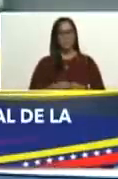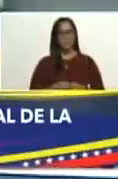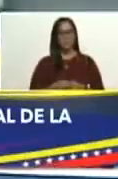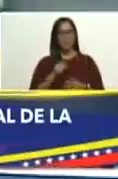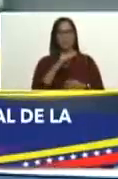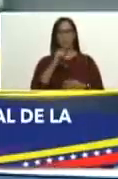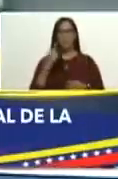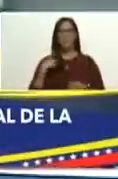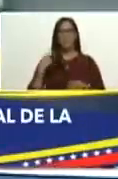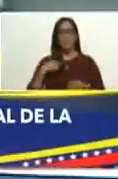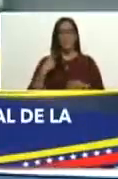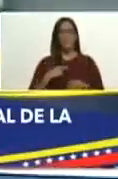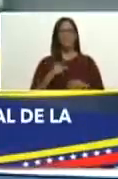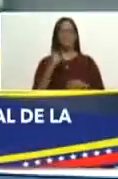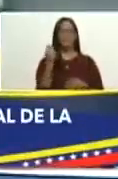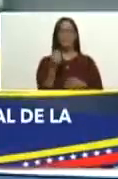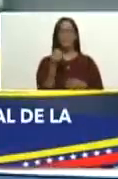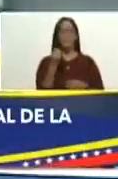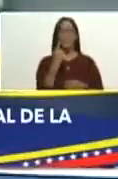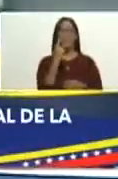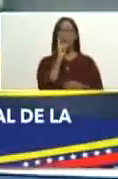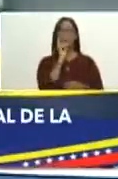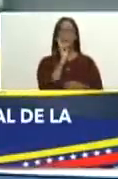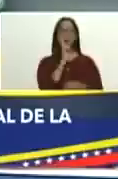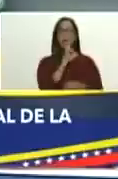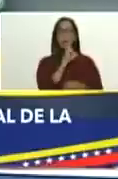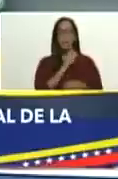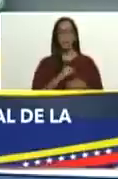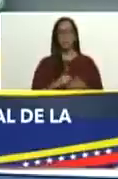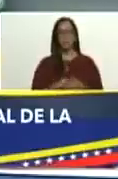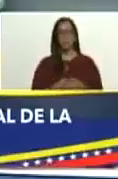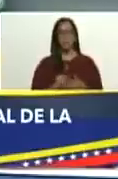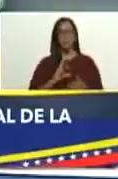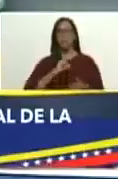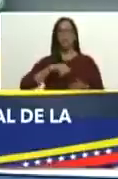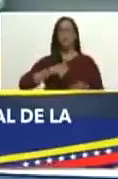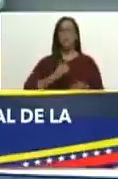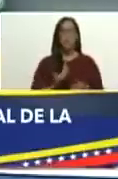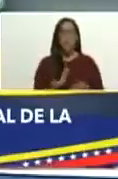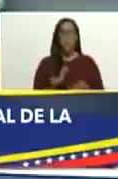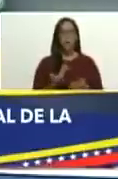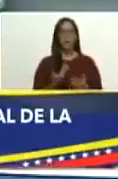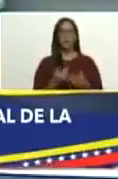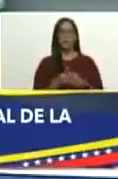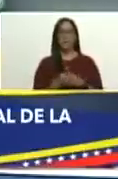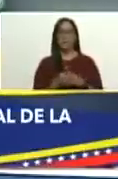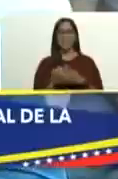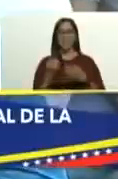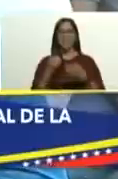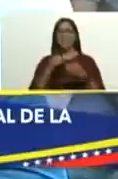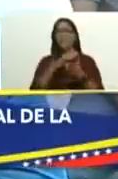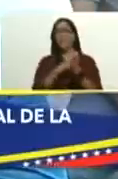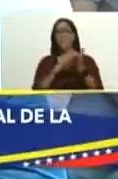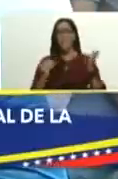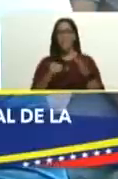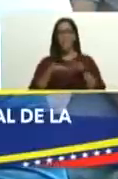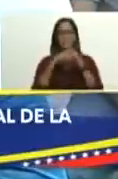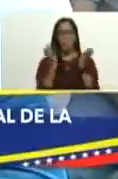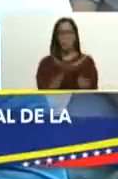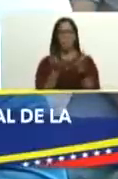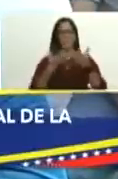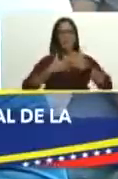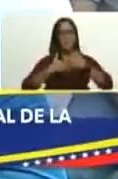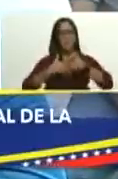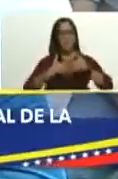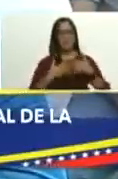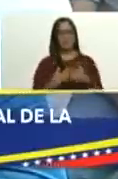Ustedes tienen que ser como una madre. Ustedes no se pueden aislar en el mundo de esas grandes empresas. Ustedes